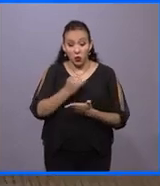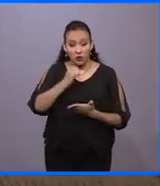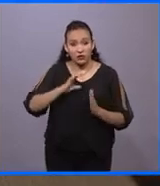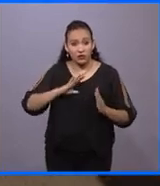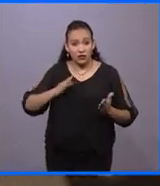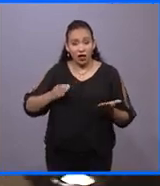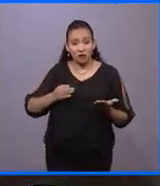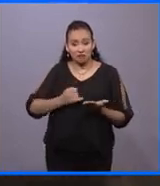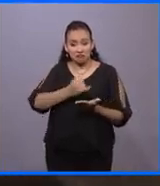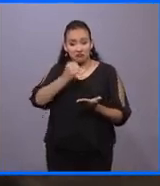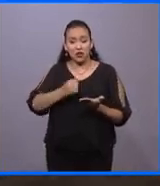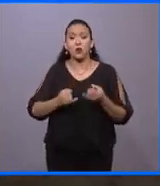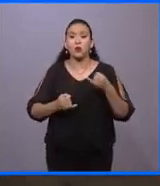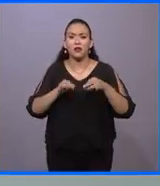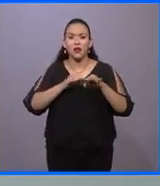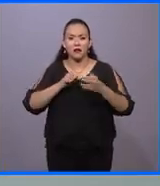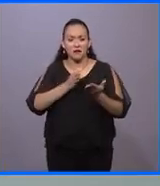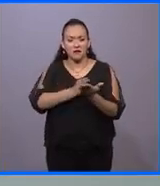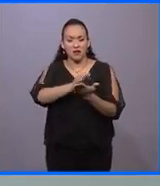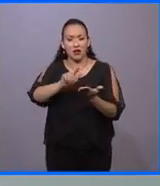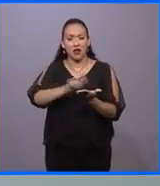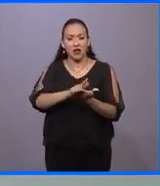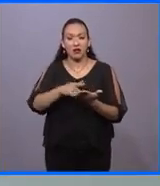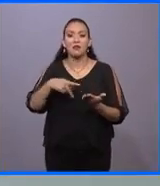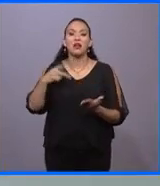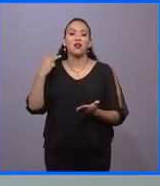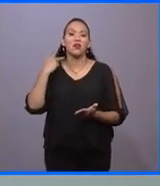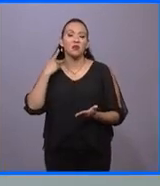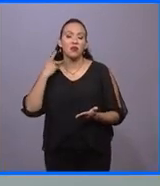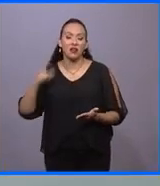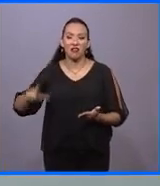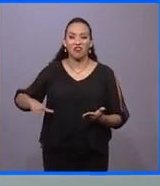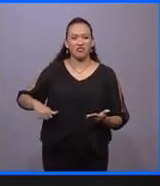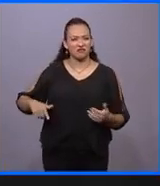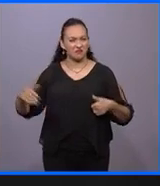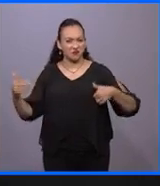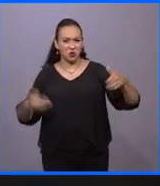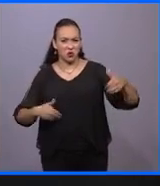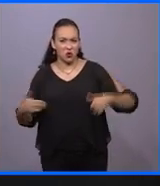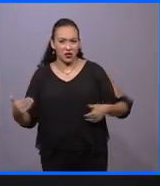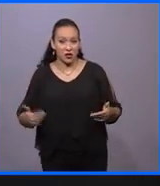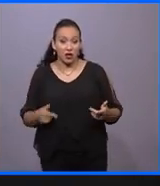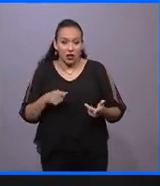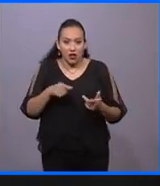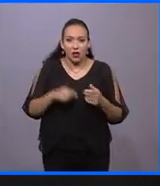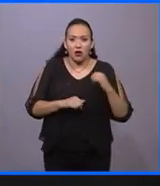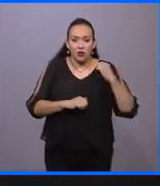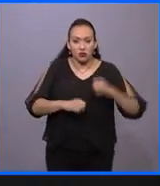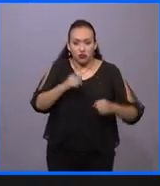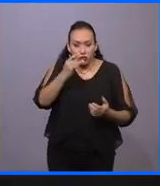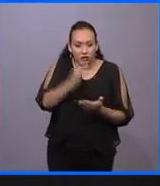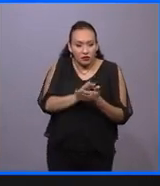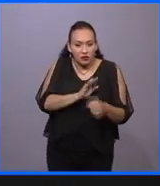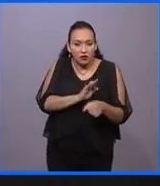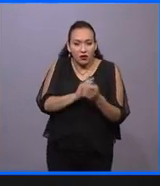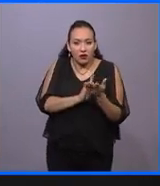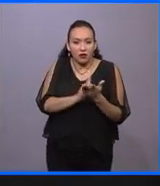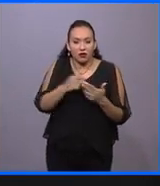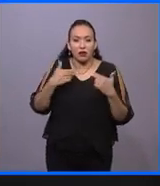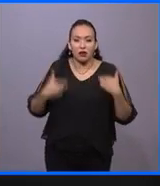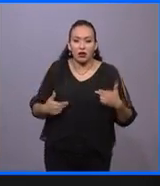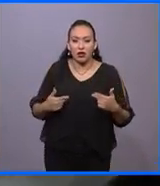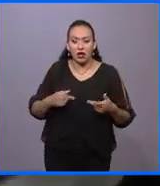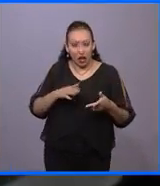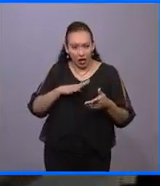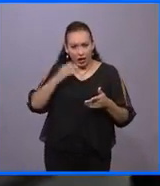consideran afectan los intereses del gobierno y por las graves violaciones a derechos humanos y a la democracia registradas durante